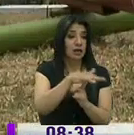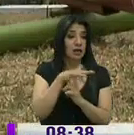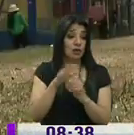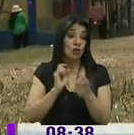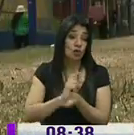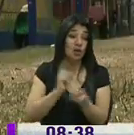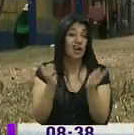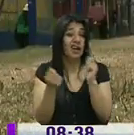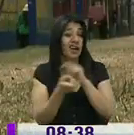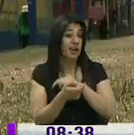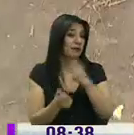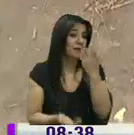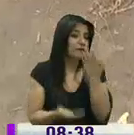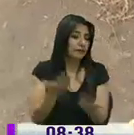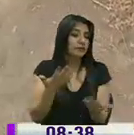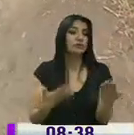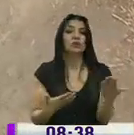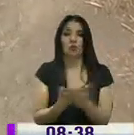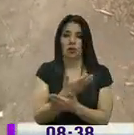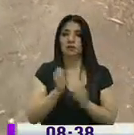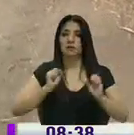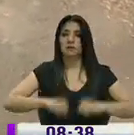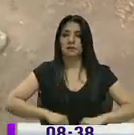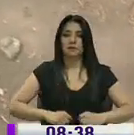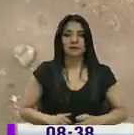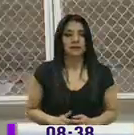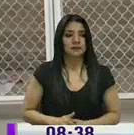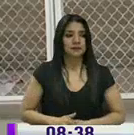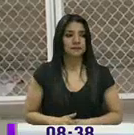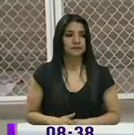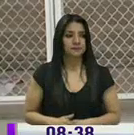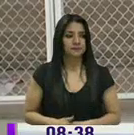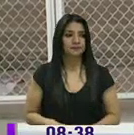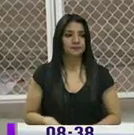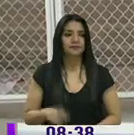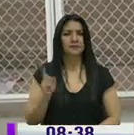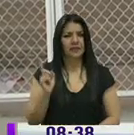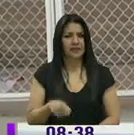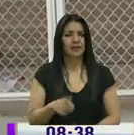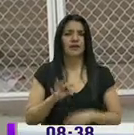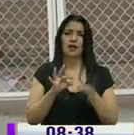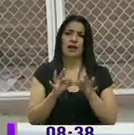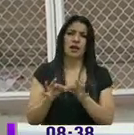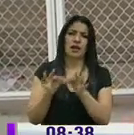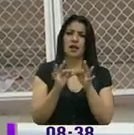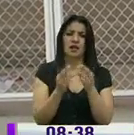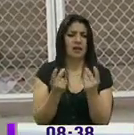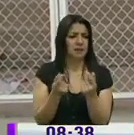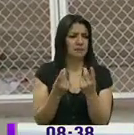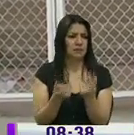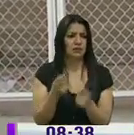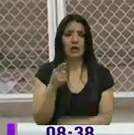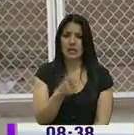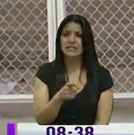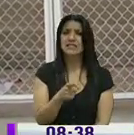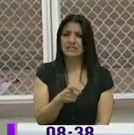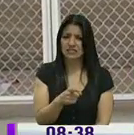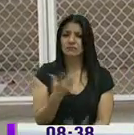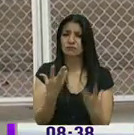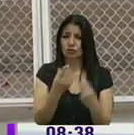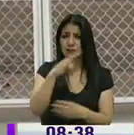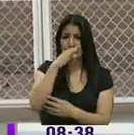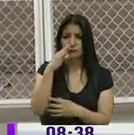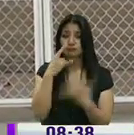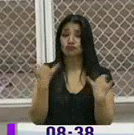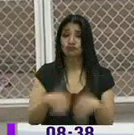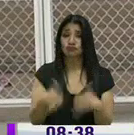de que éstos puedan ser sustituidos por unos minibús se deberían arreglar arreglarlo más para que porque aquí si pasan bastante niños jugando en la